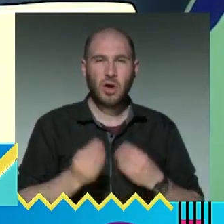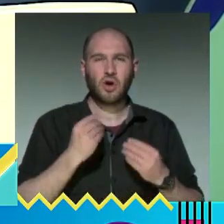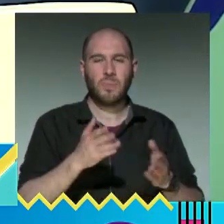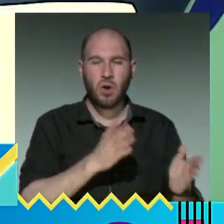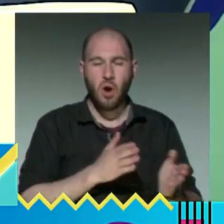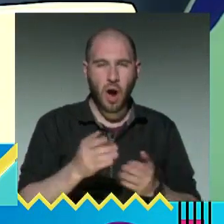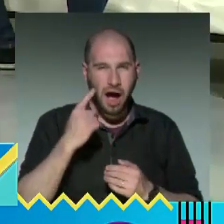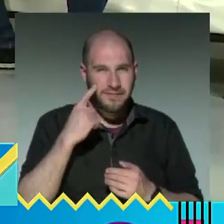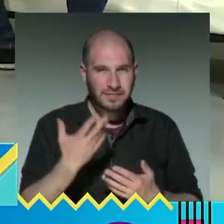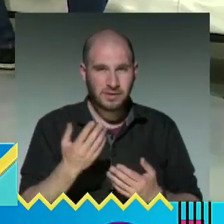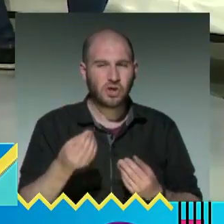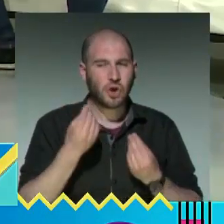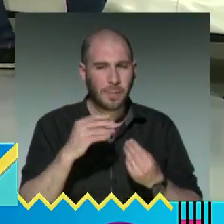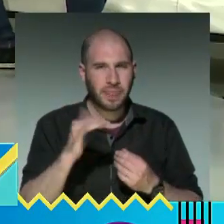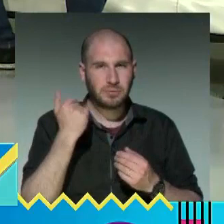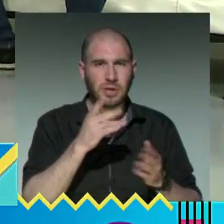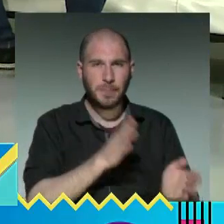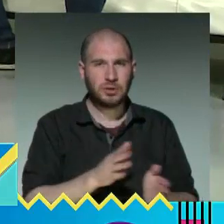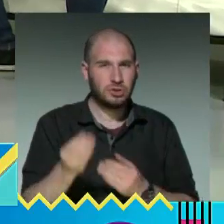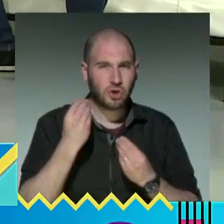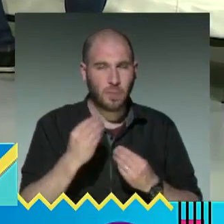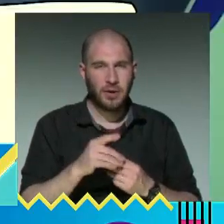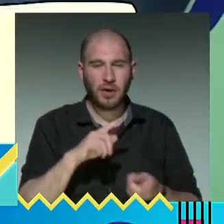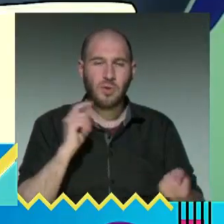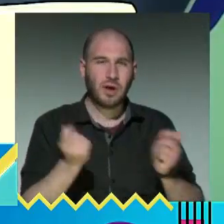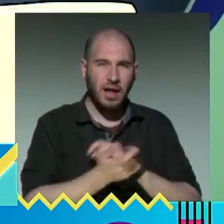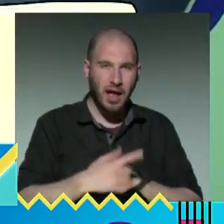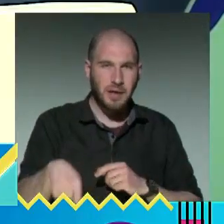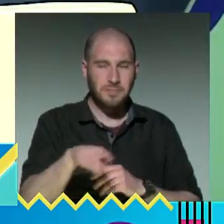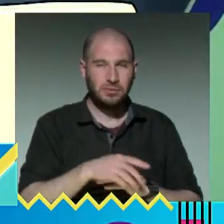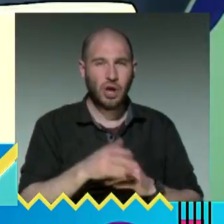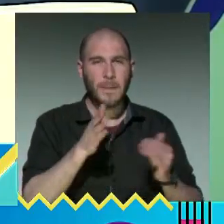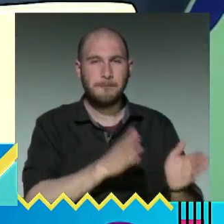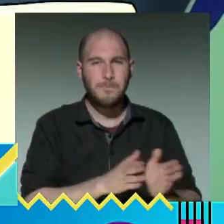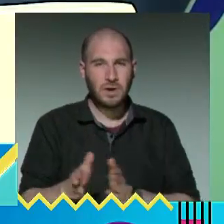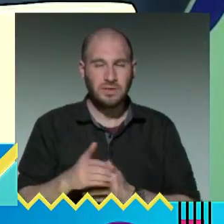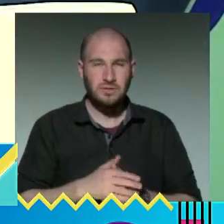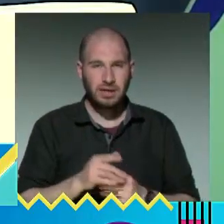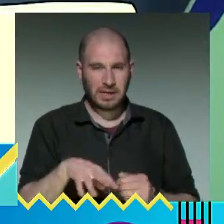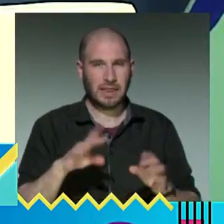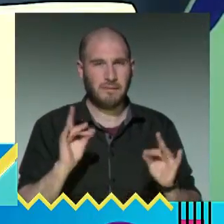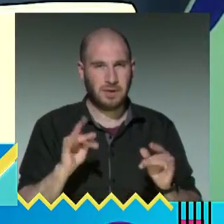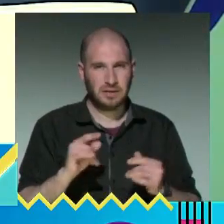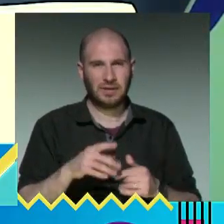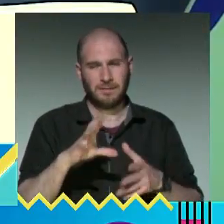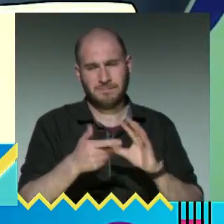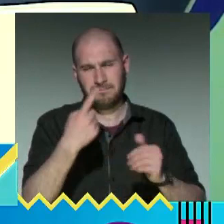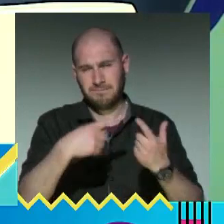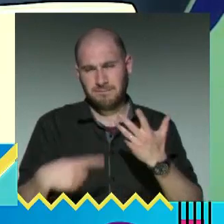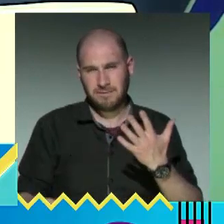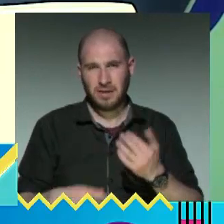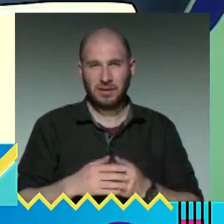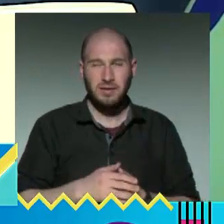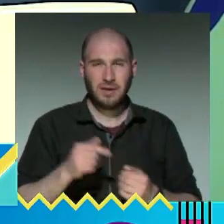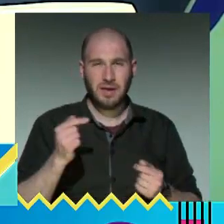logramos identificar claramente procesos de transformación que son procesos complejos, multidimensionales,